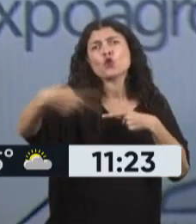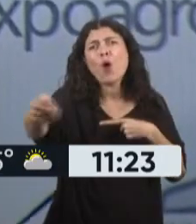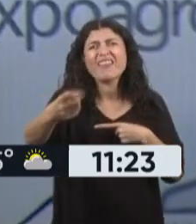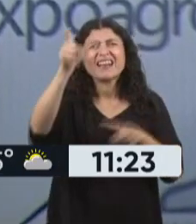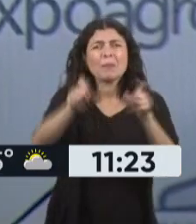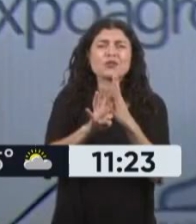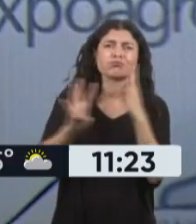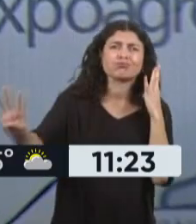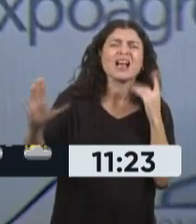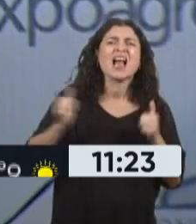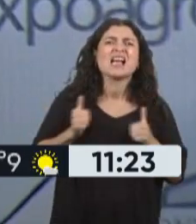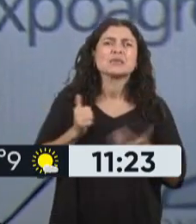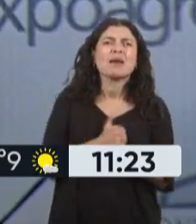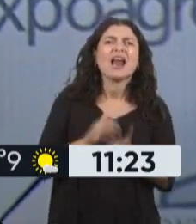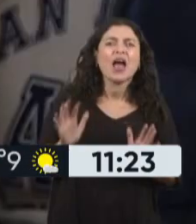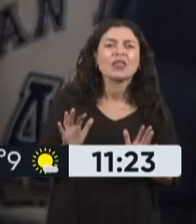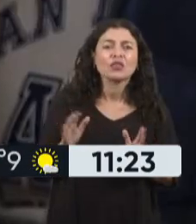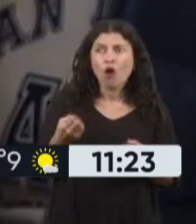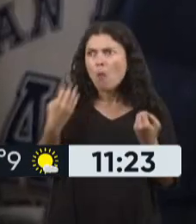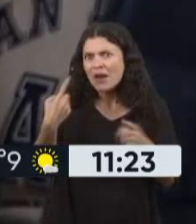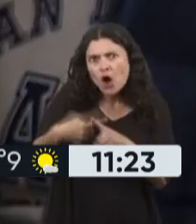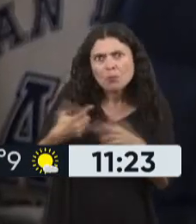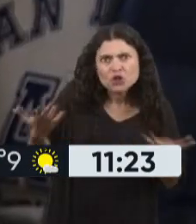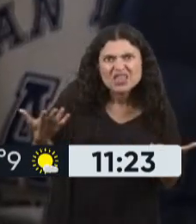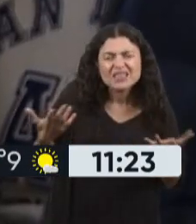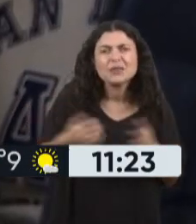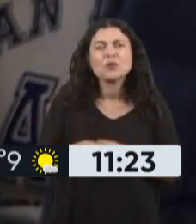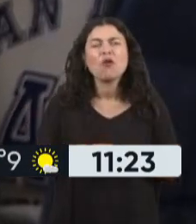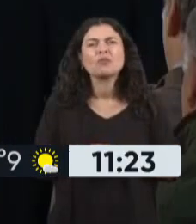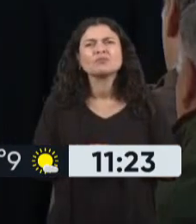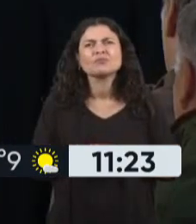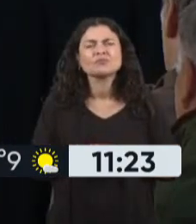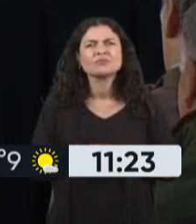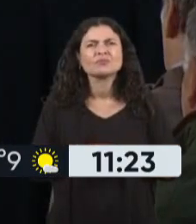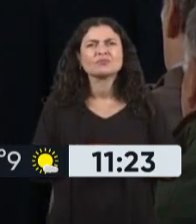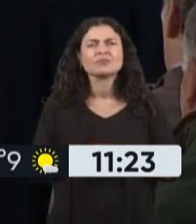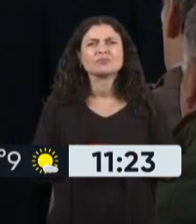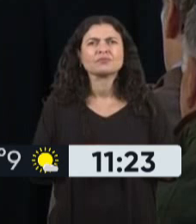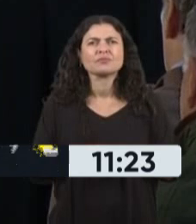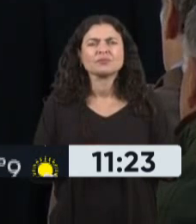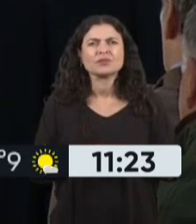mejor todavía. Más para mí. Digamos, más como resultado.